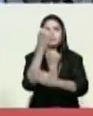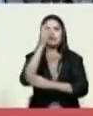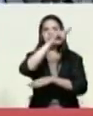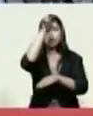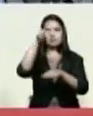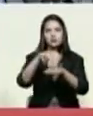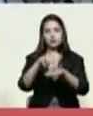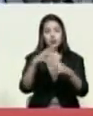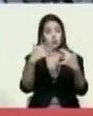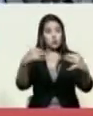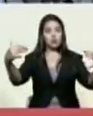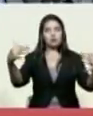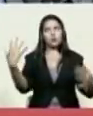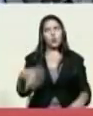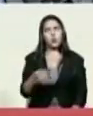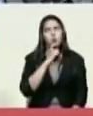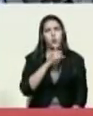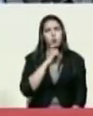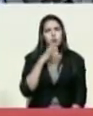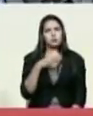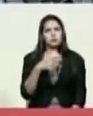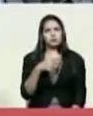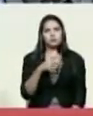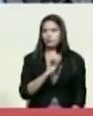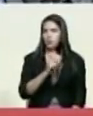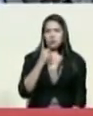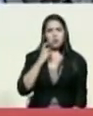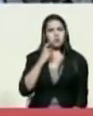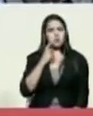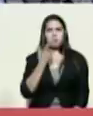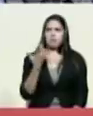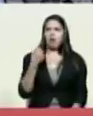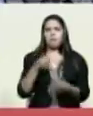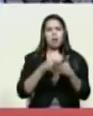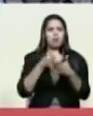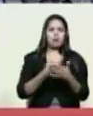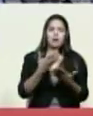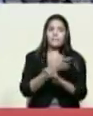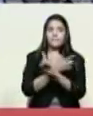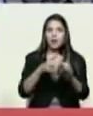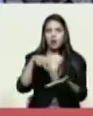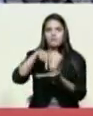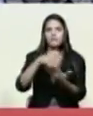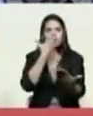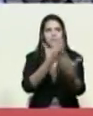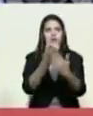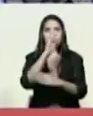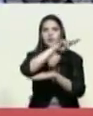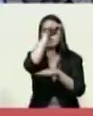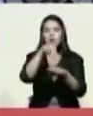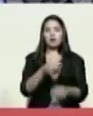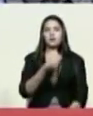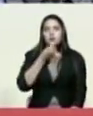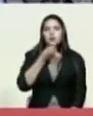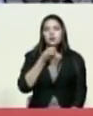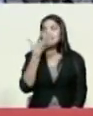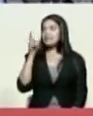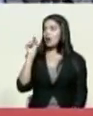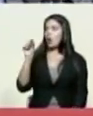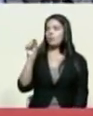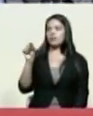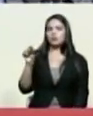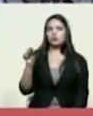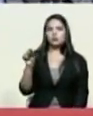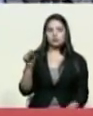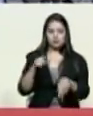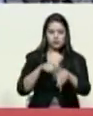en la Asamblea Nacional, fue duro, porque uno está acostumbrado a todas estas batallas, pero pararse ahí con un micrófono y tiene 5 minutos y la